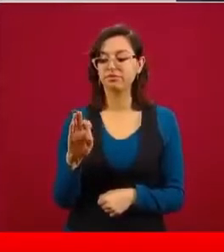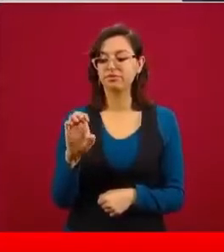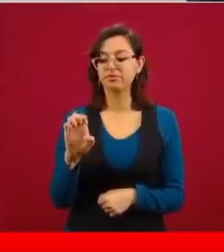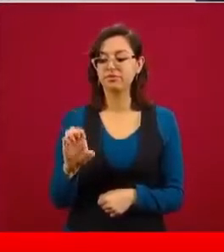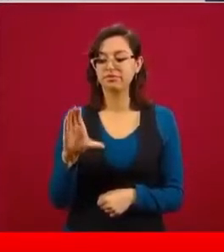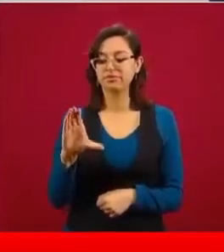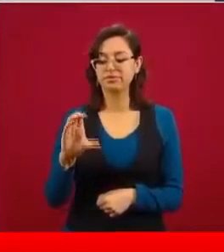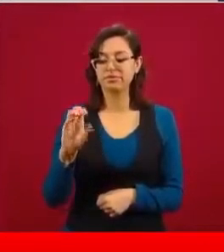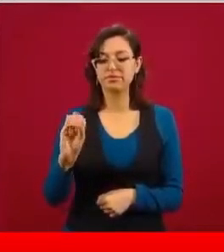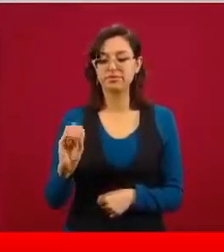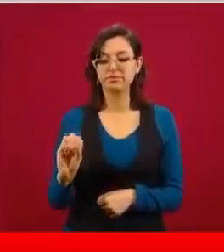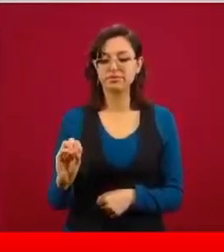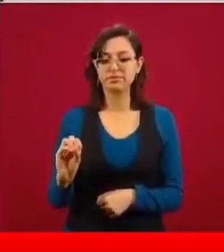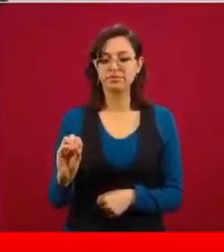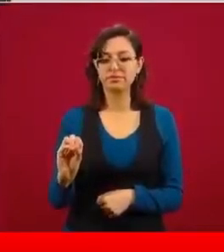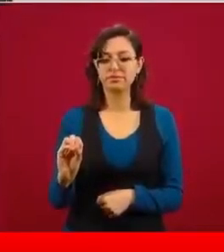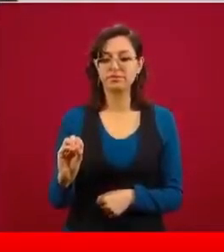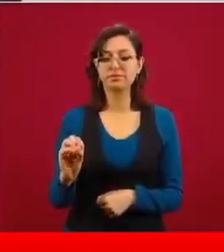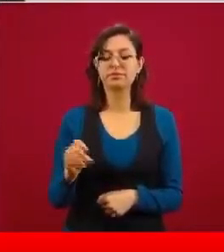del consumidor,